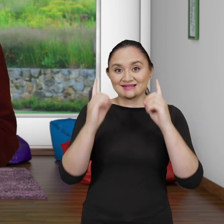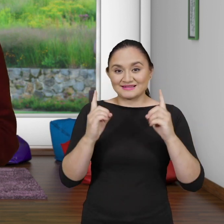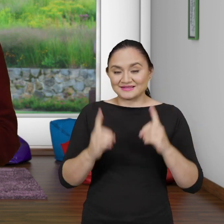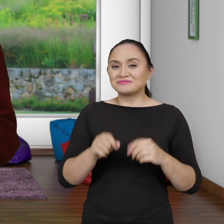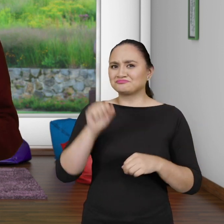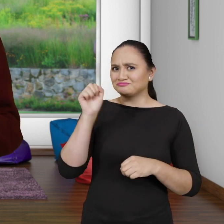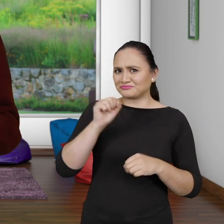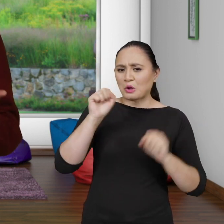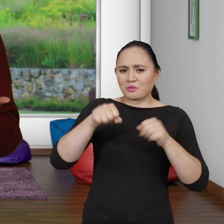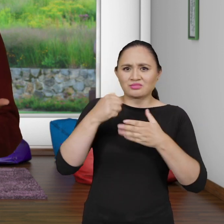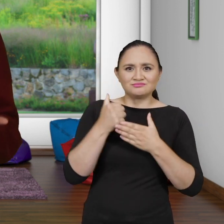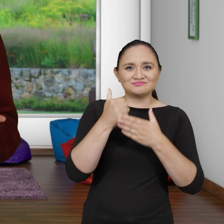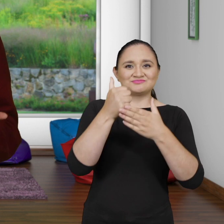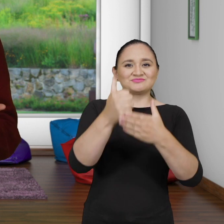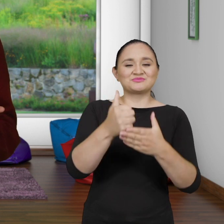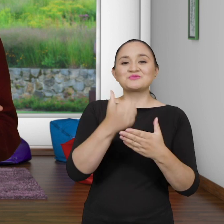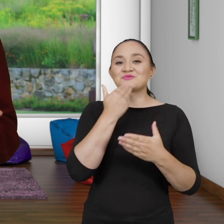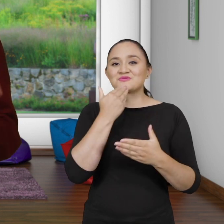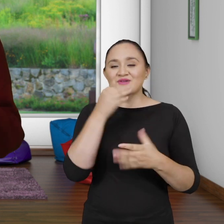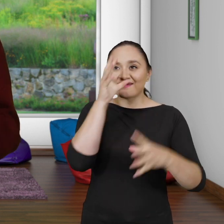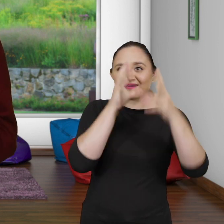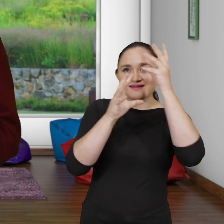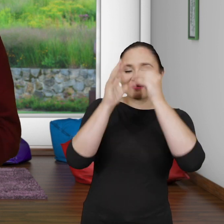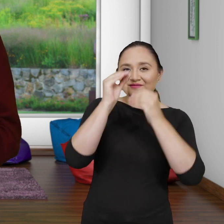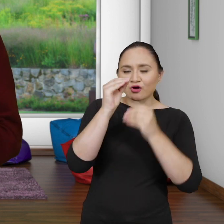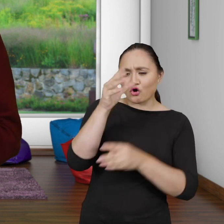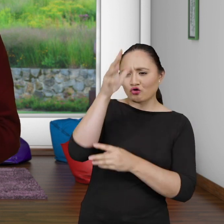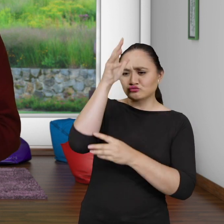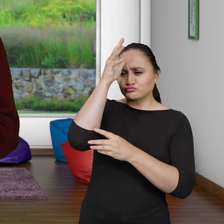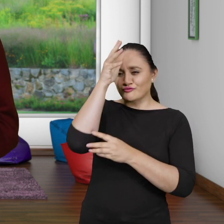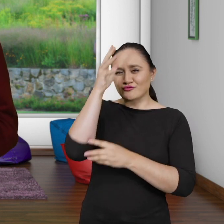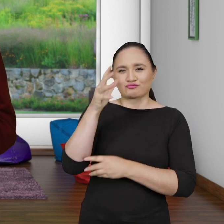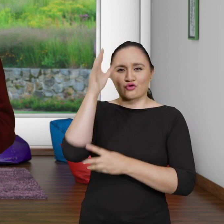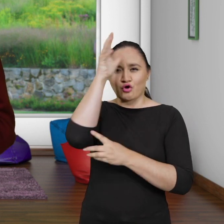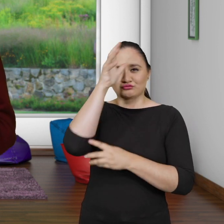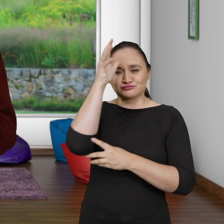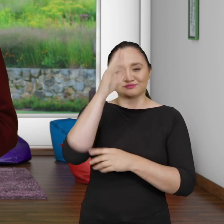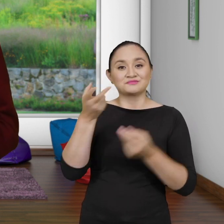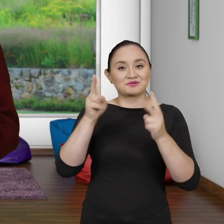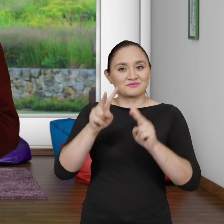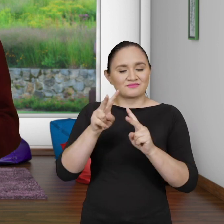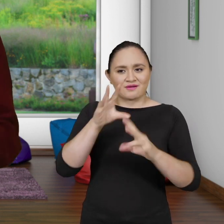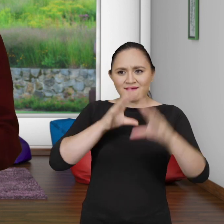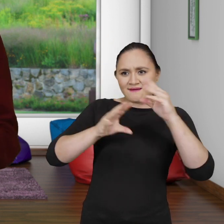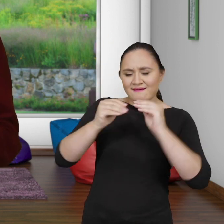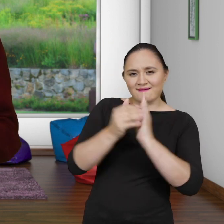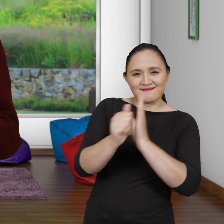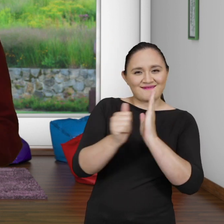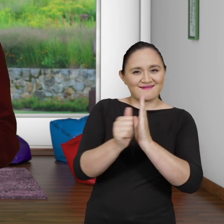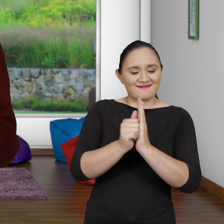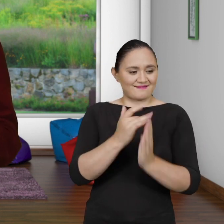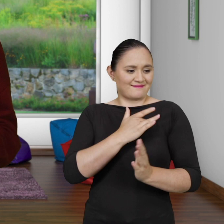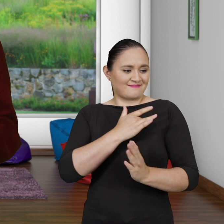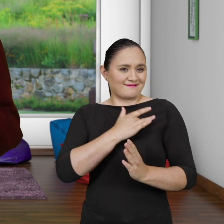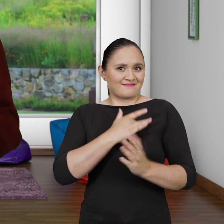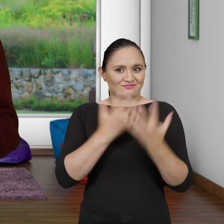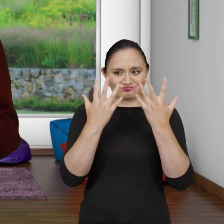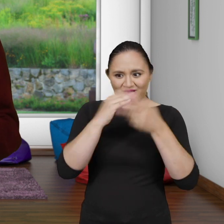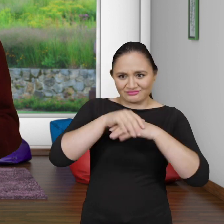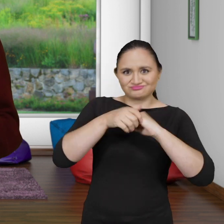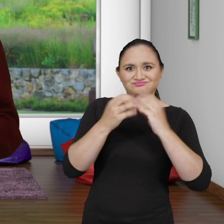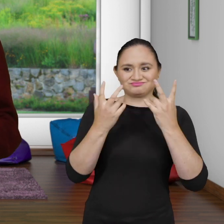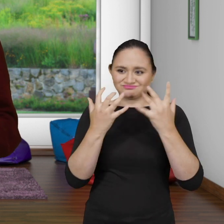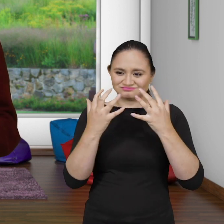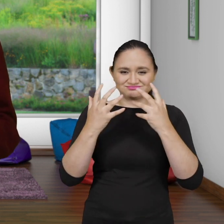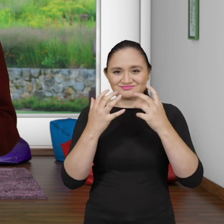es adecuado si ayuda al aprendizaje de contenidos conceptuales, ayuda a adquirir habilidades intelectuales y motrices, y